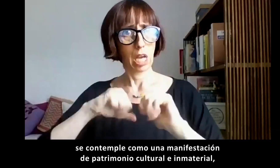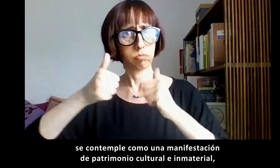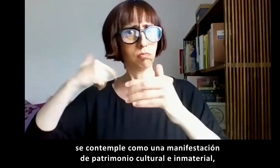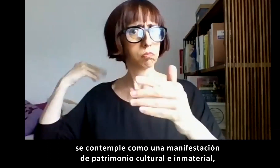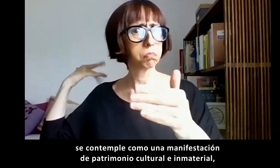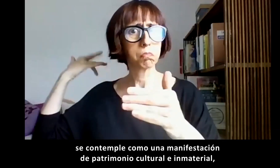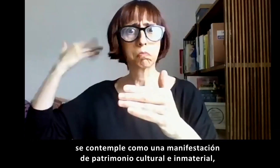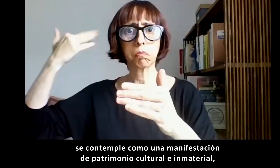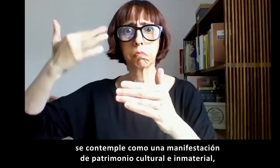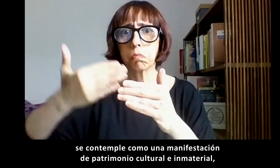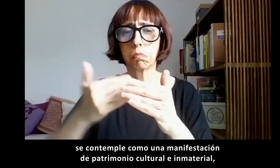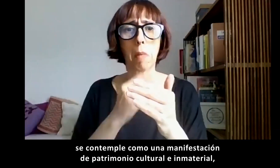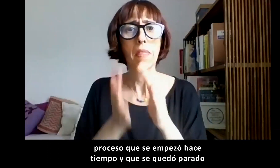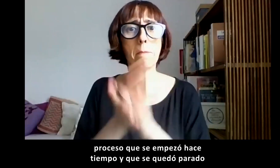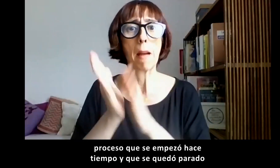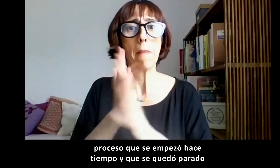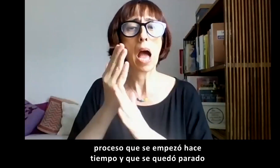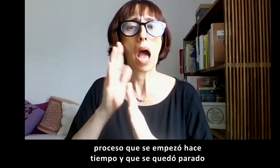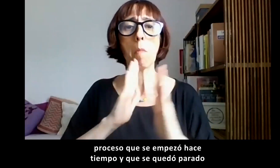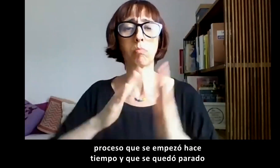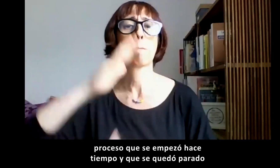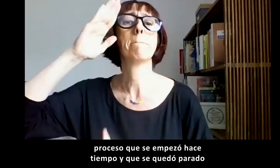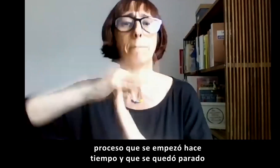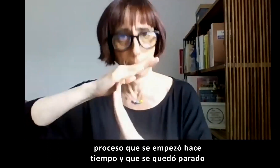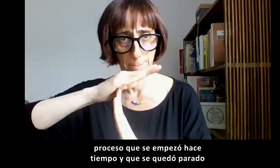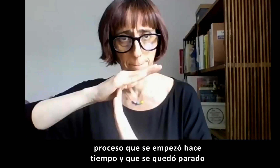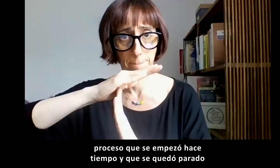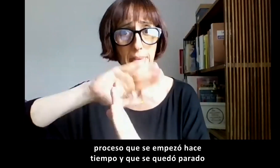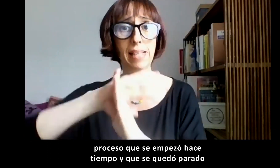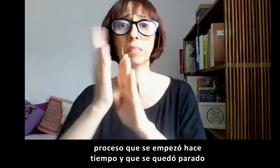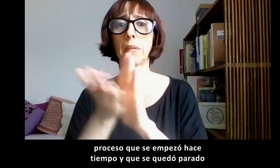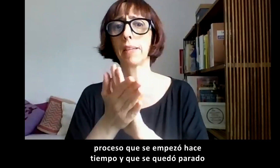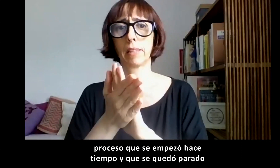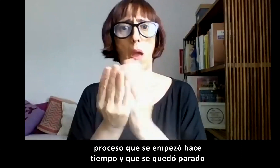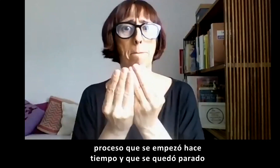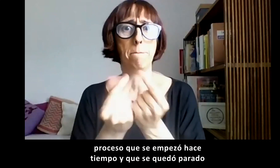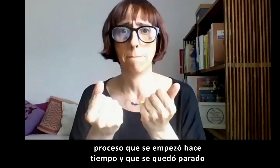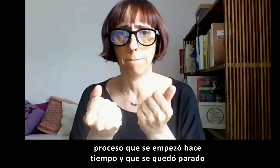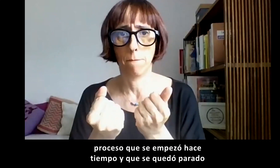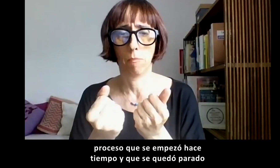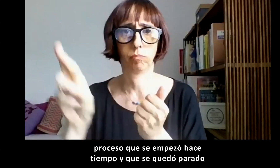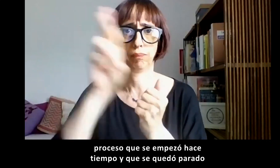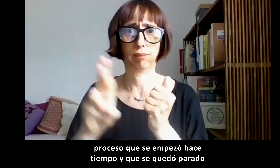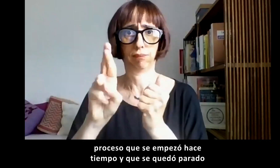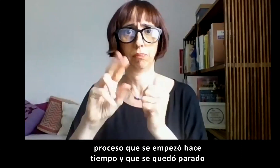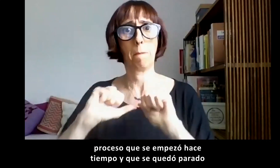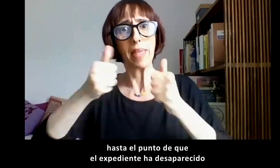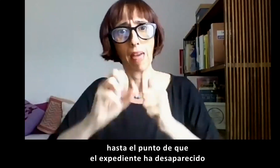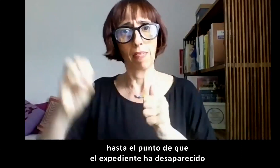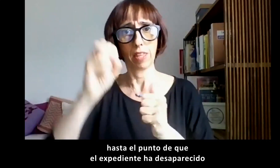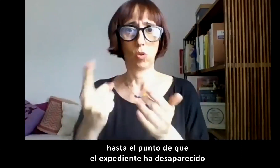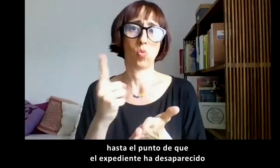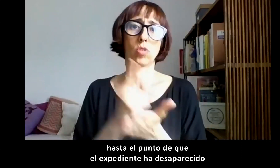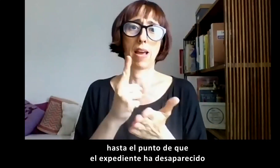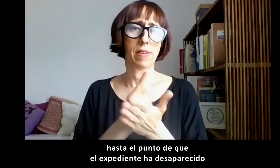manifestación de patrimonio cultural inmaterial, proceso que se empezó hace tiempo y que se quedó parado hasta el punto de